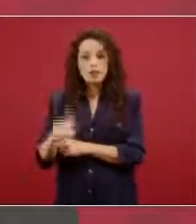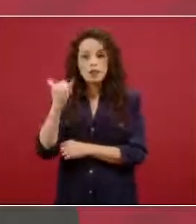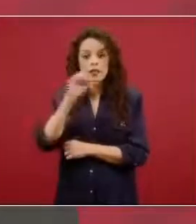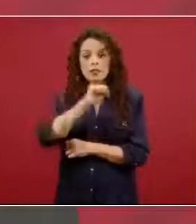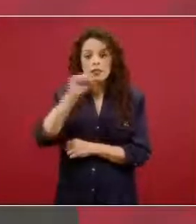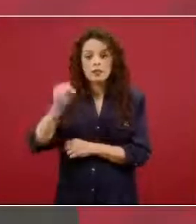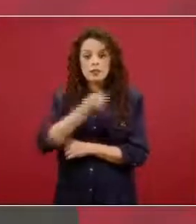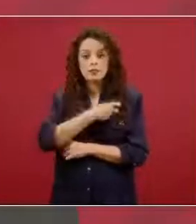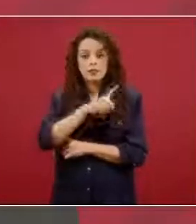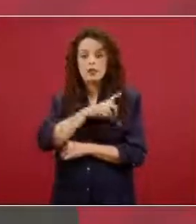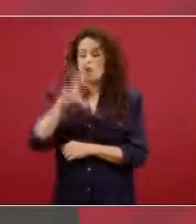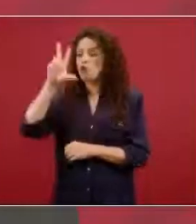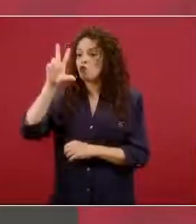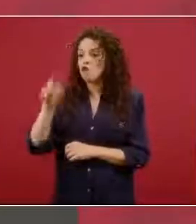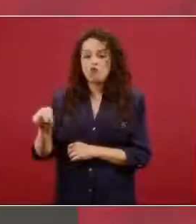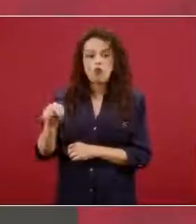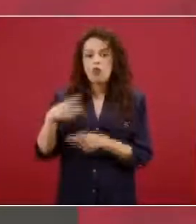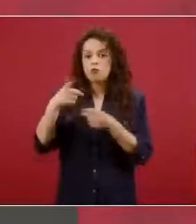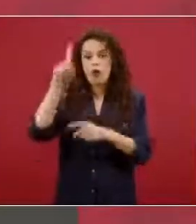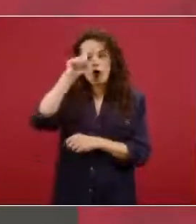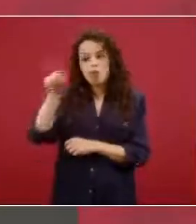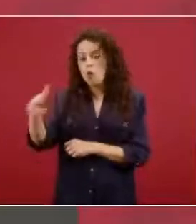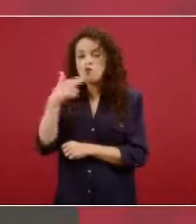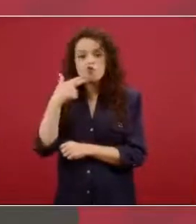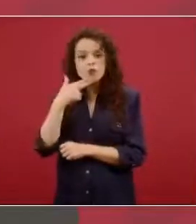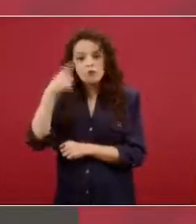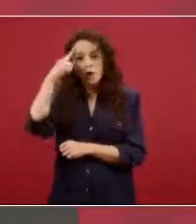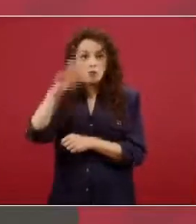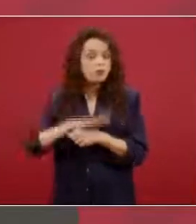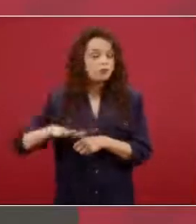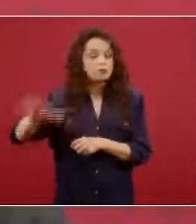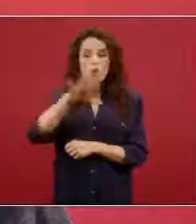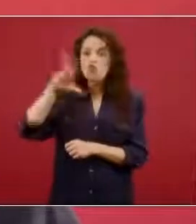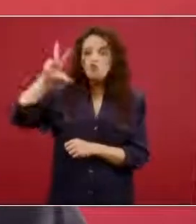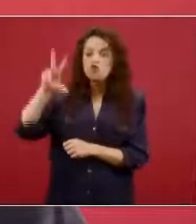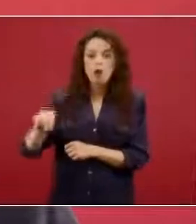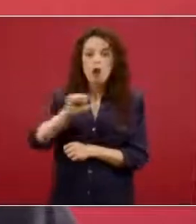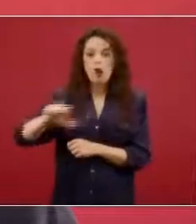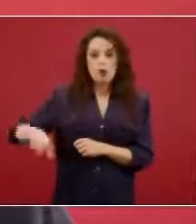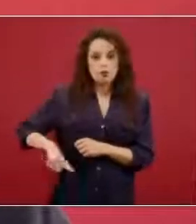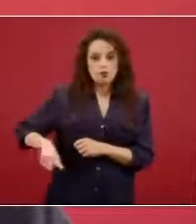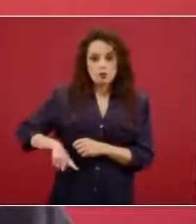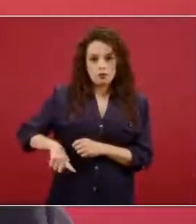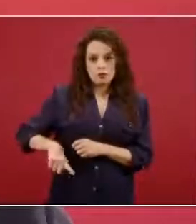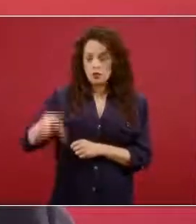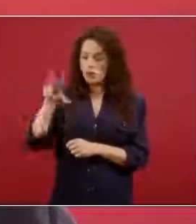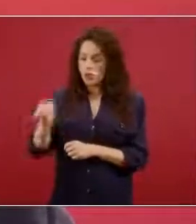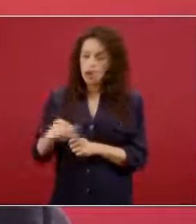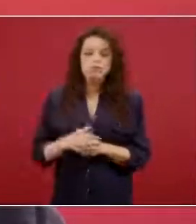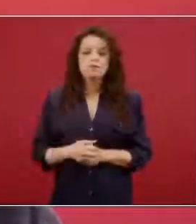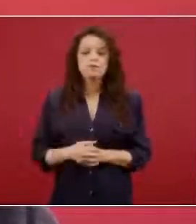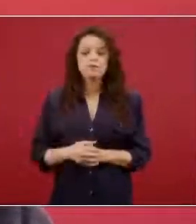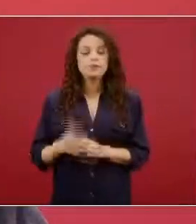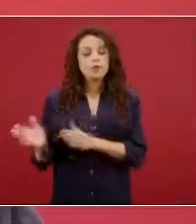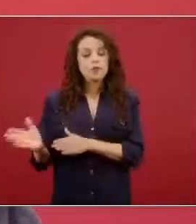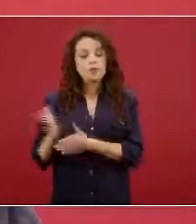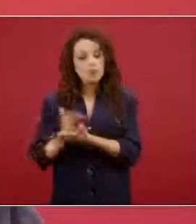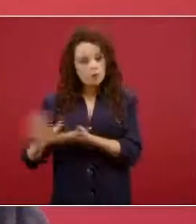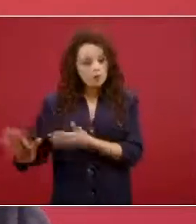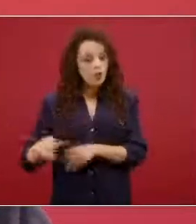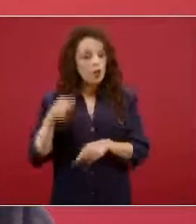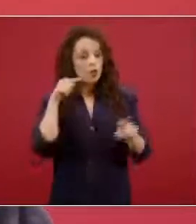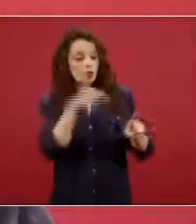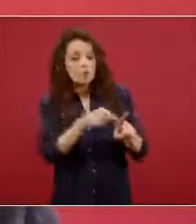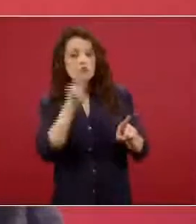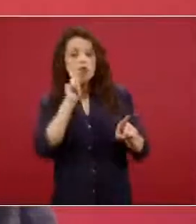Salud no recomienda su uso en el sector público. Punto y aparte, la prueba de la que habla la Organización Panamericana